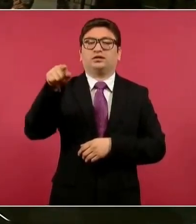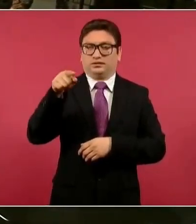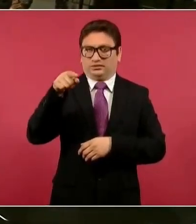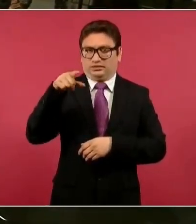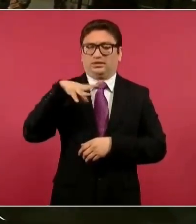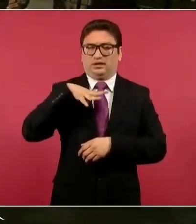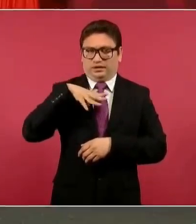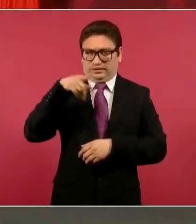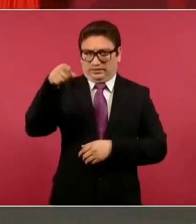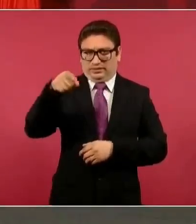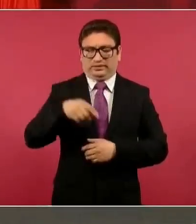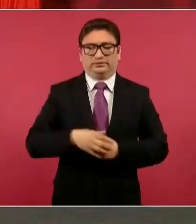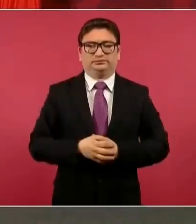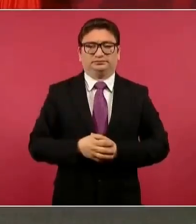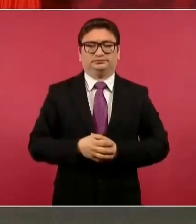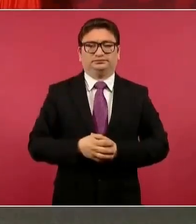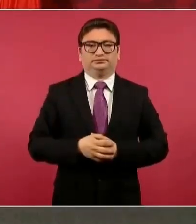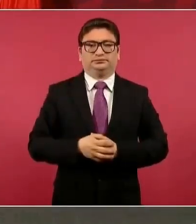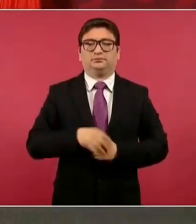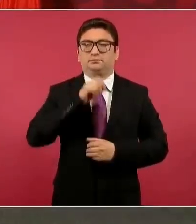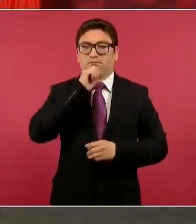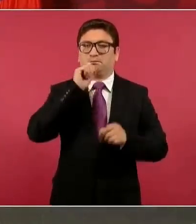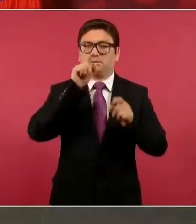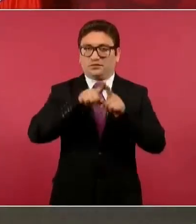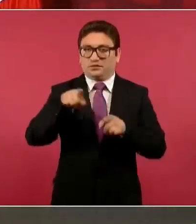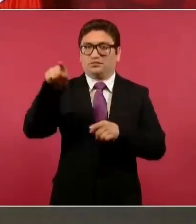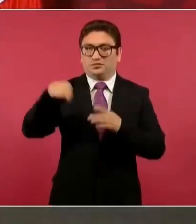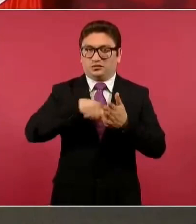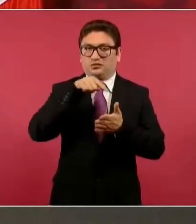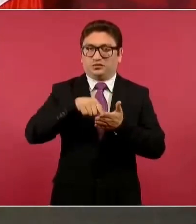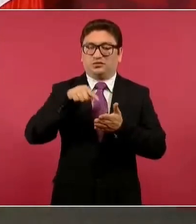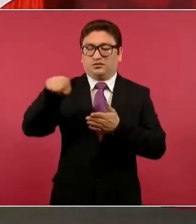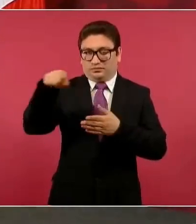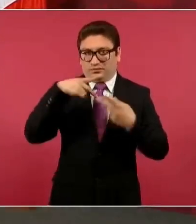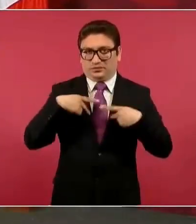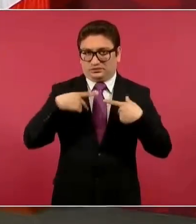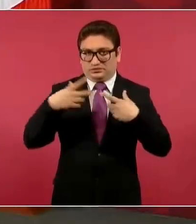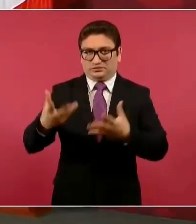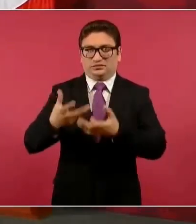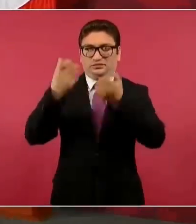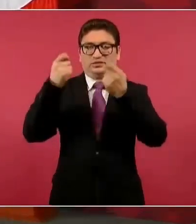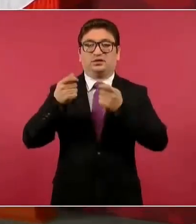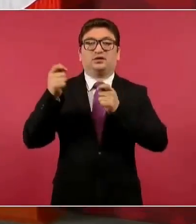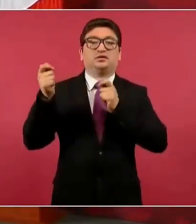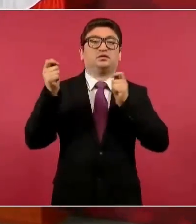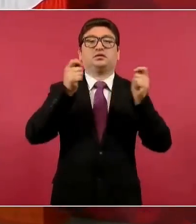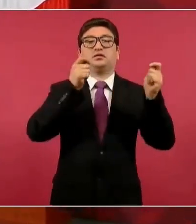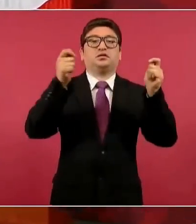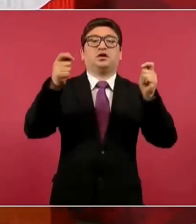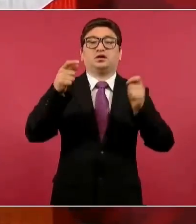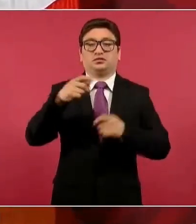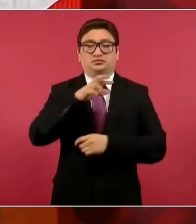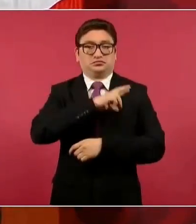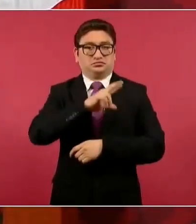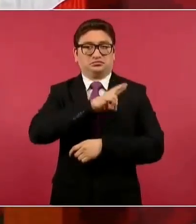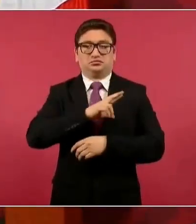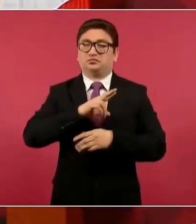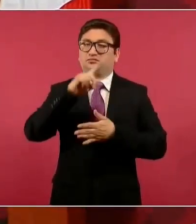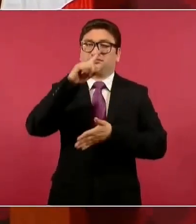ahí, eran de los rescatados, y que nos cancelan